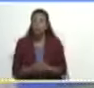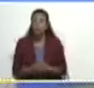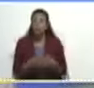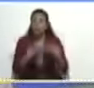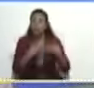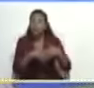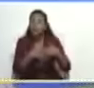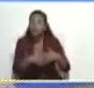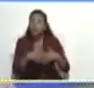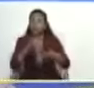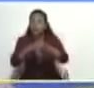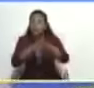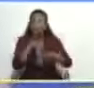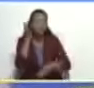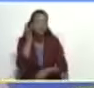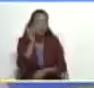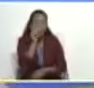Empresarios, empresarias,